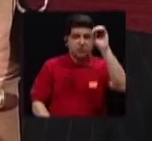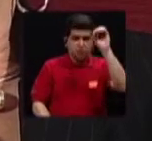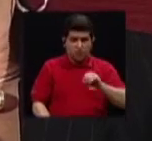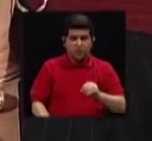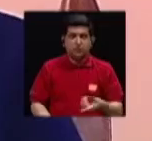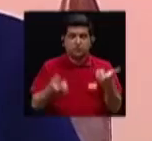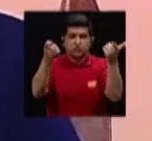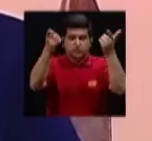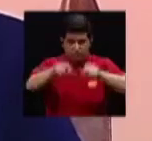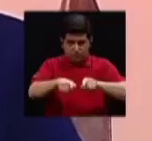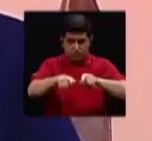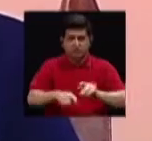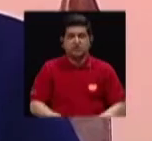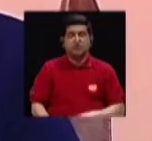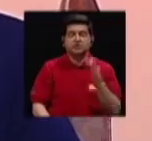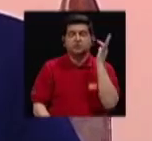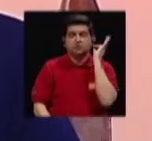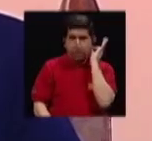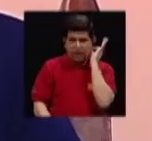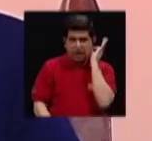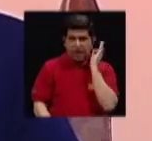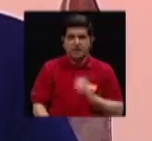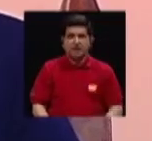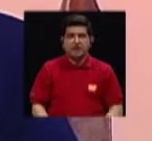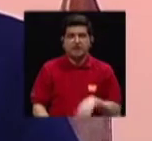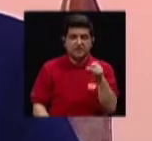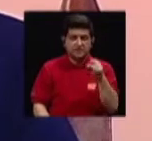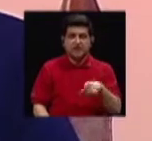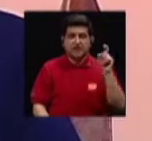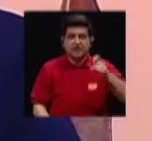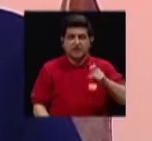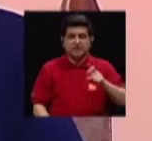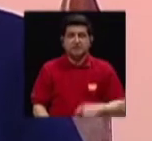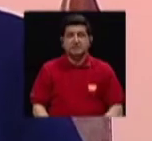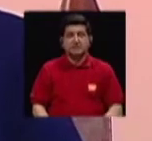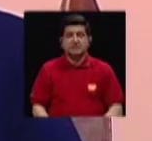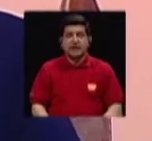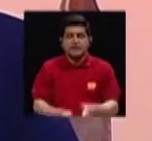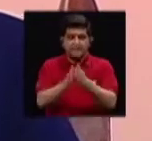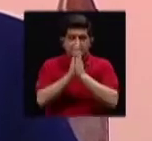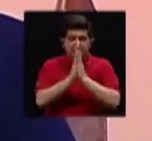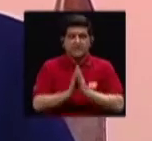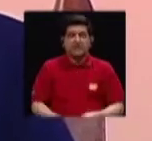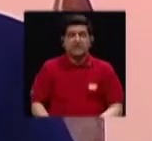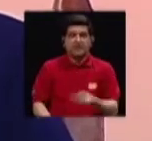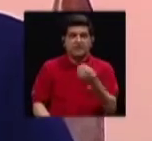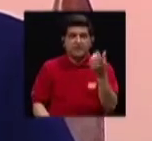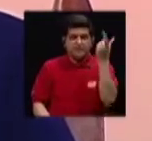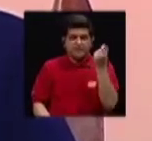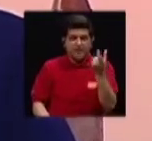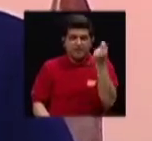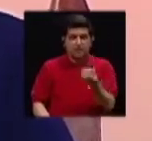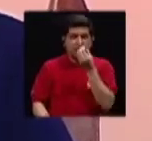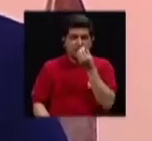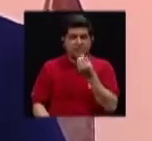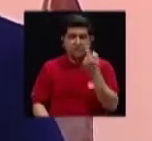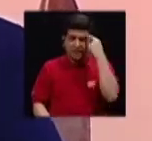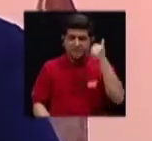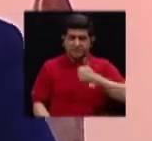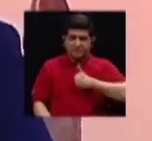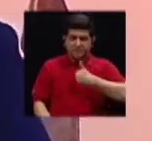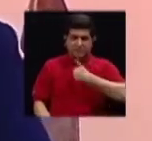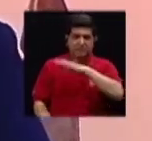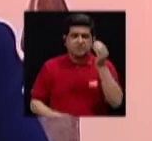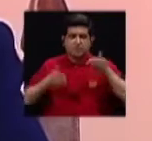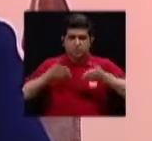casos son mujeres que demandan pensión alimentaria para sí o para ellas y sus hijos. Recordemos